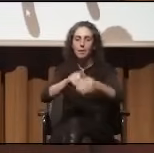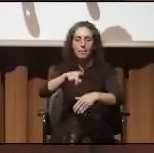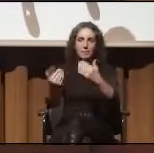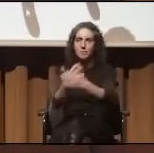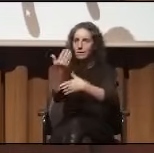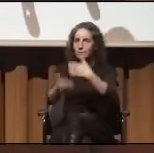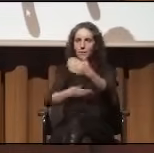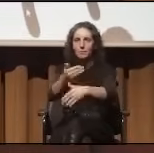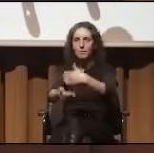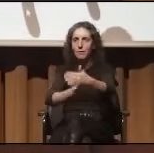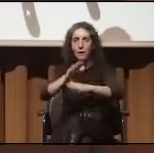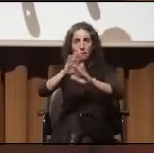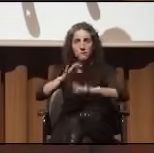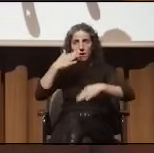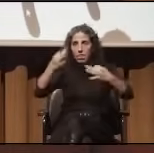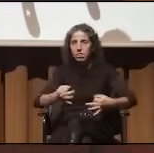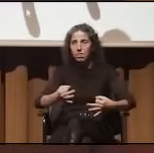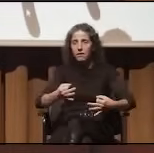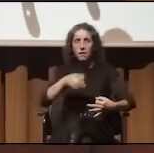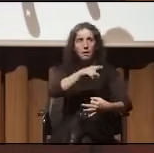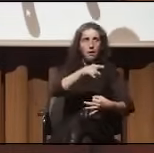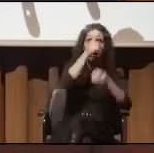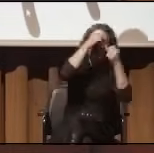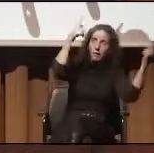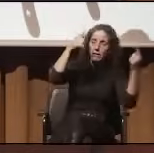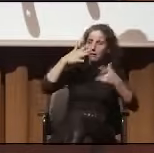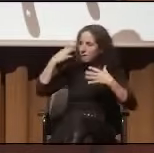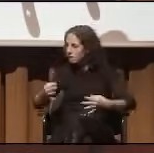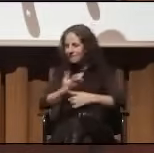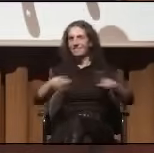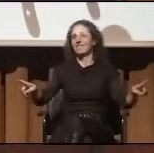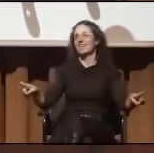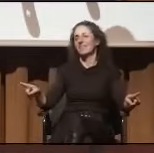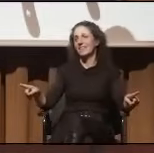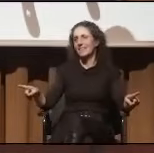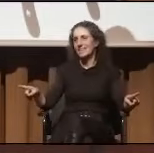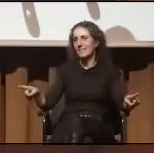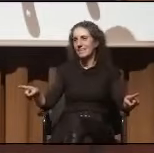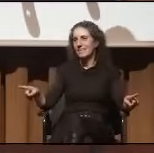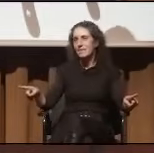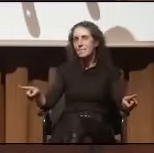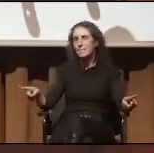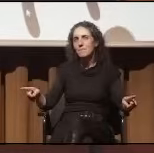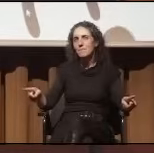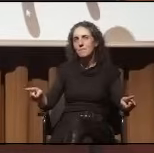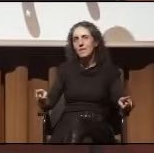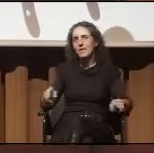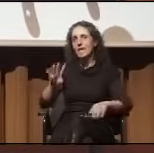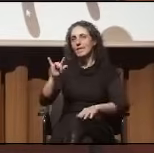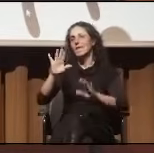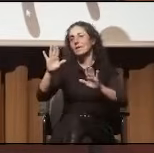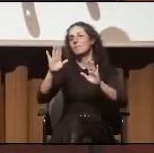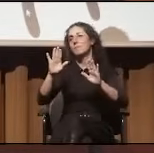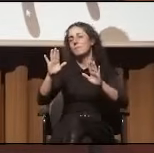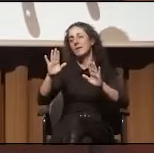está pasando lo que él creía que pasaría, ¿no? Sí. Pero claro, yo conozco el itinerario, porque he